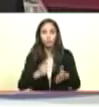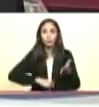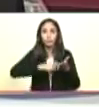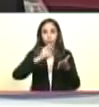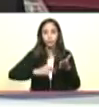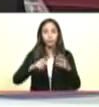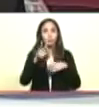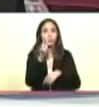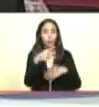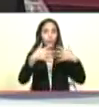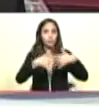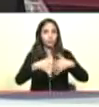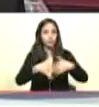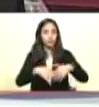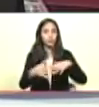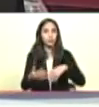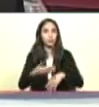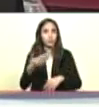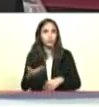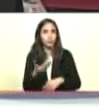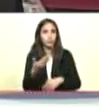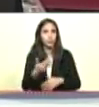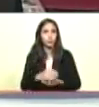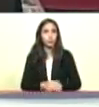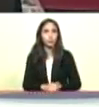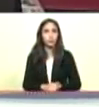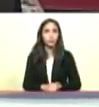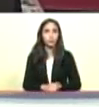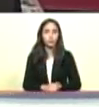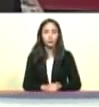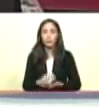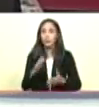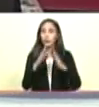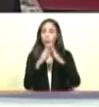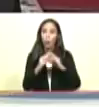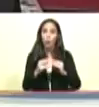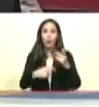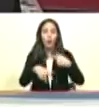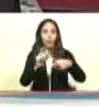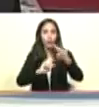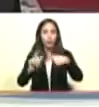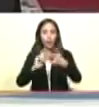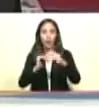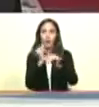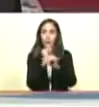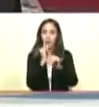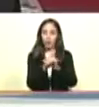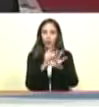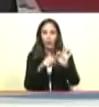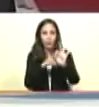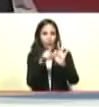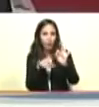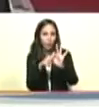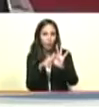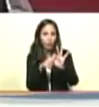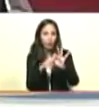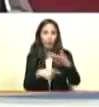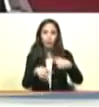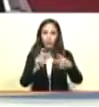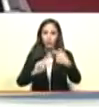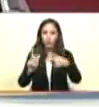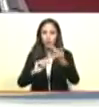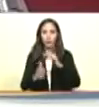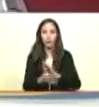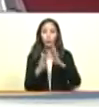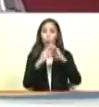fundamentales para que el Petro circule por las plataformas tecnológicas más